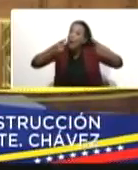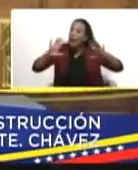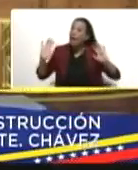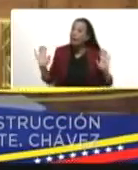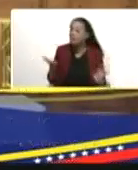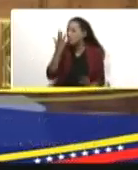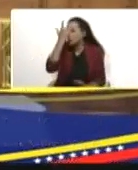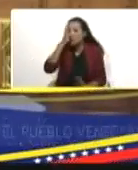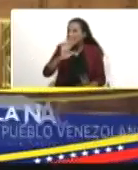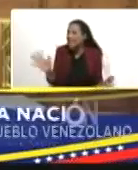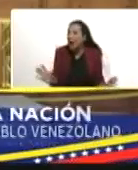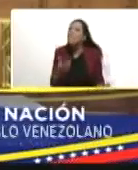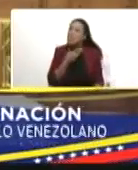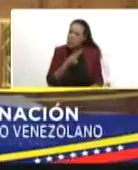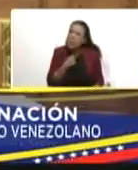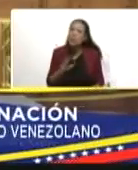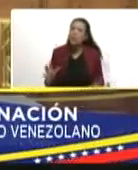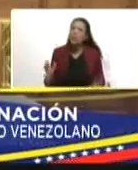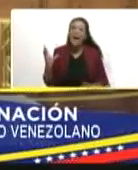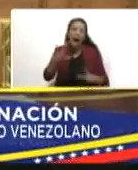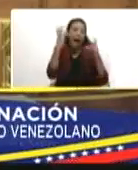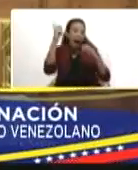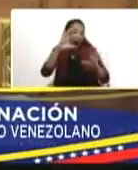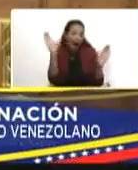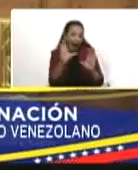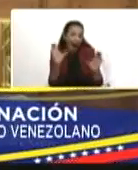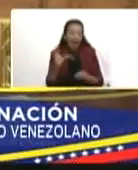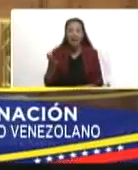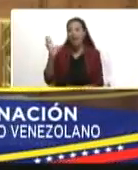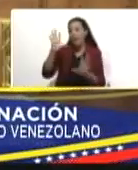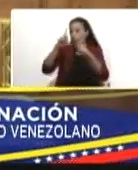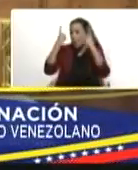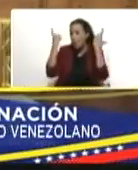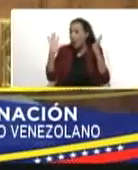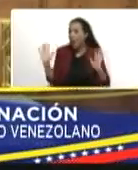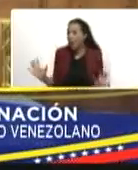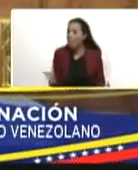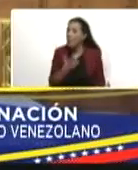Lara a mí me gustaría que fuera Caracas la guaira